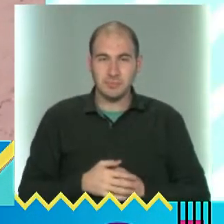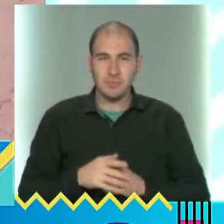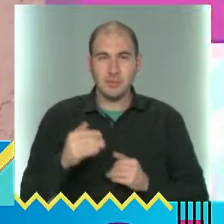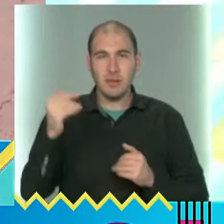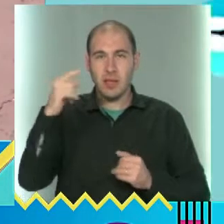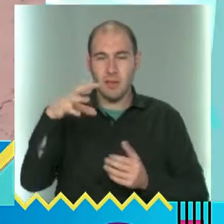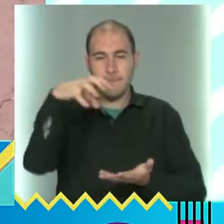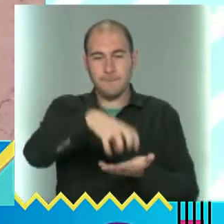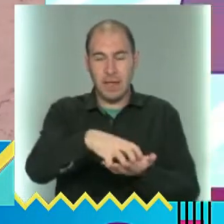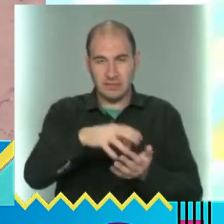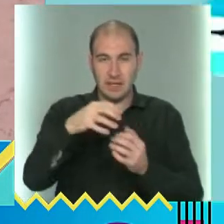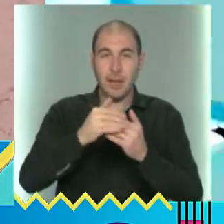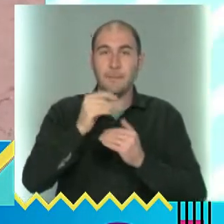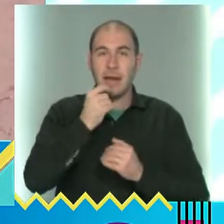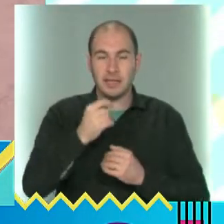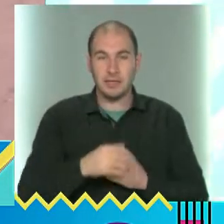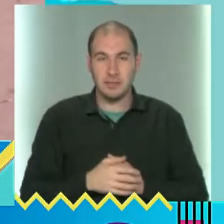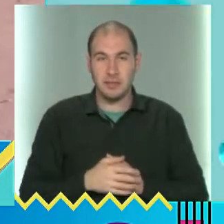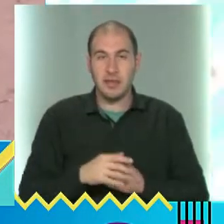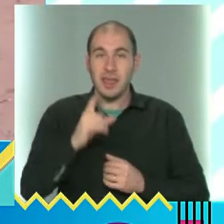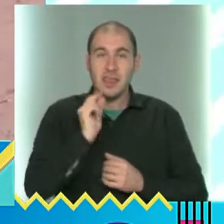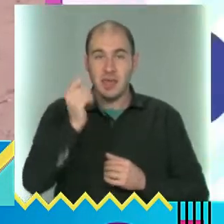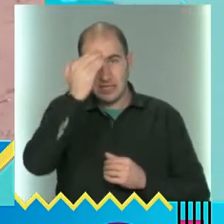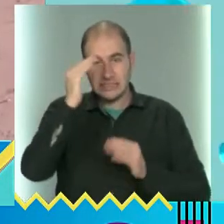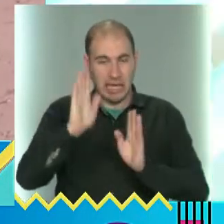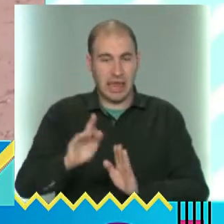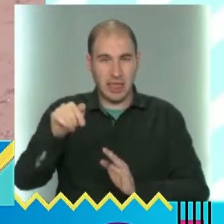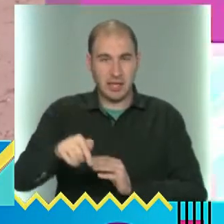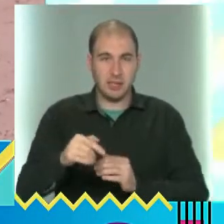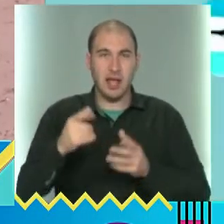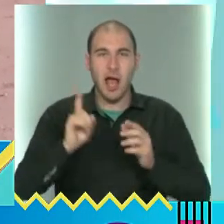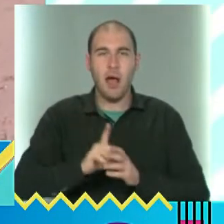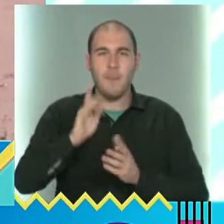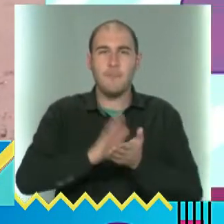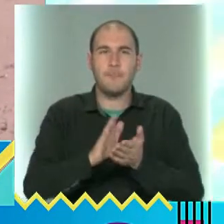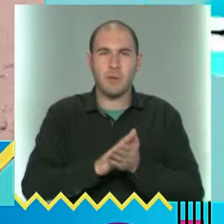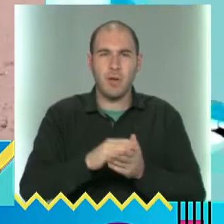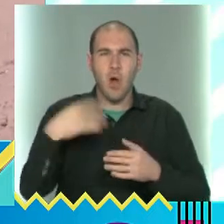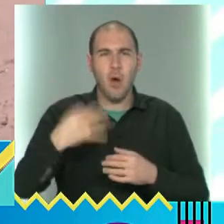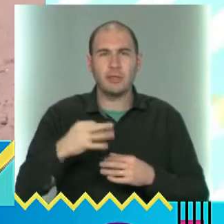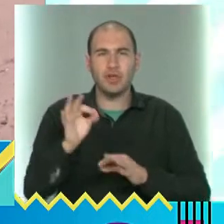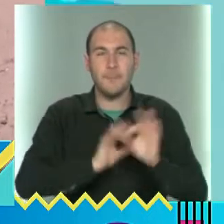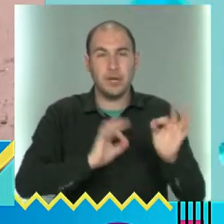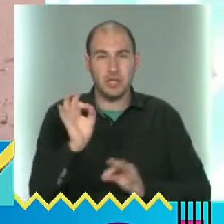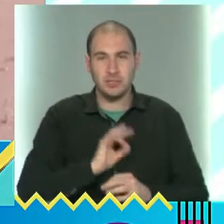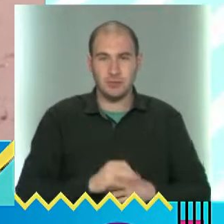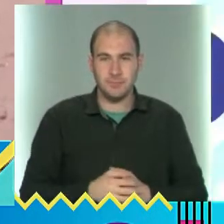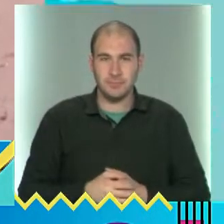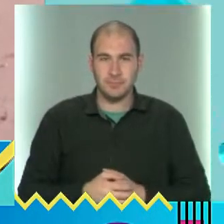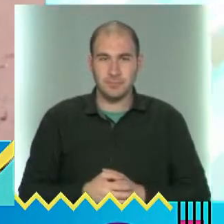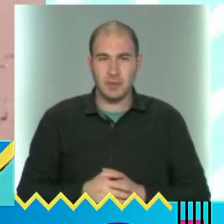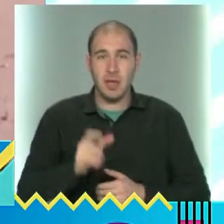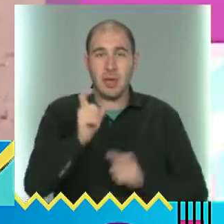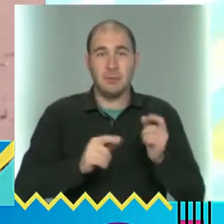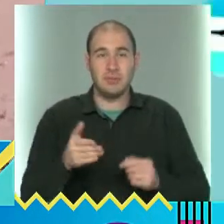análoga precisamente en lo que se pasan 15 días como astronauta para probar la completa validación del proyecto. Y bueno, hay